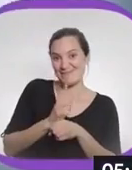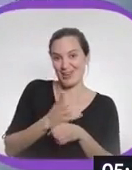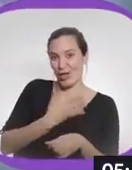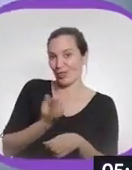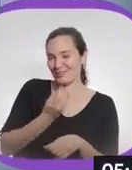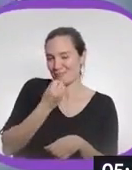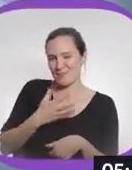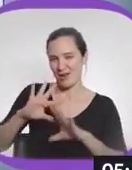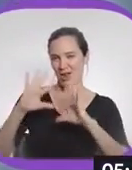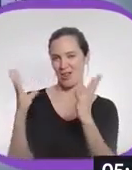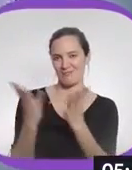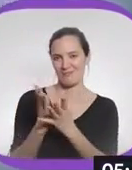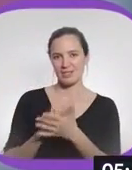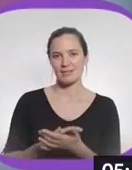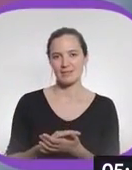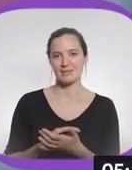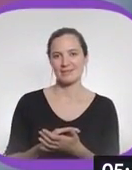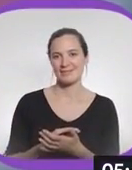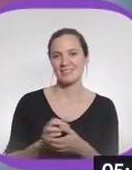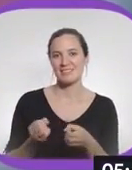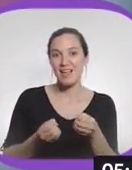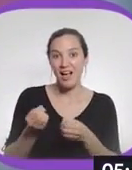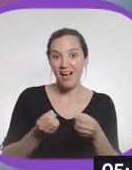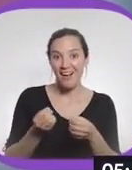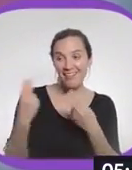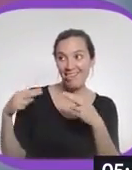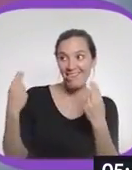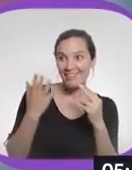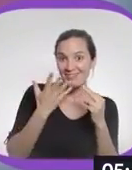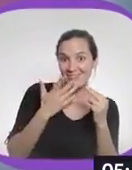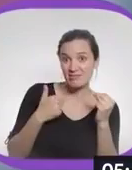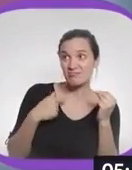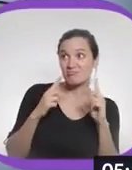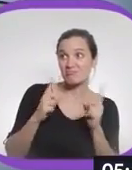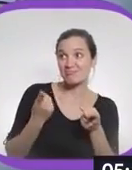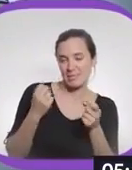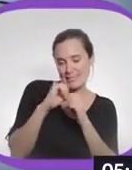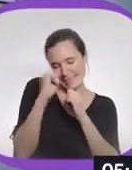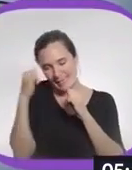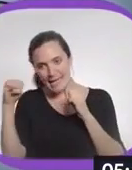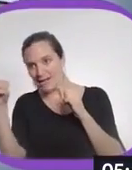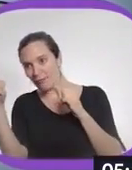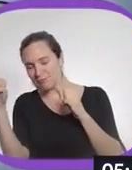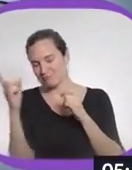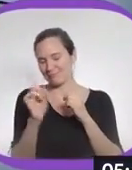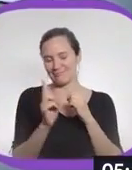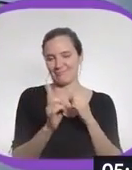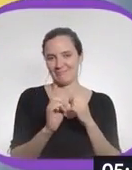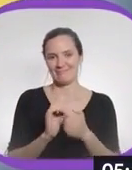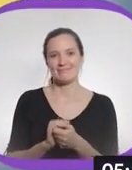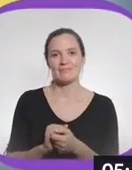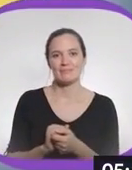¡Me encanta pasear en auto contigo! ¡También a mí, Sparky! ¡Pero no deberías sacar la cabeza por la ventana si vas conduciendo!